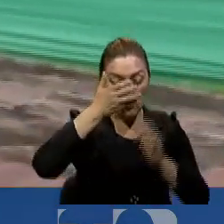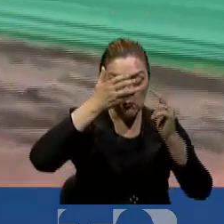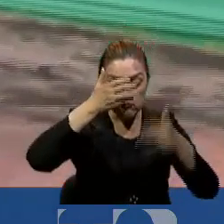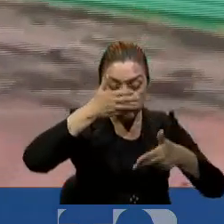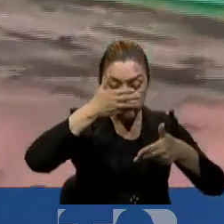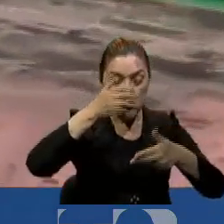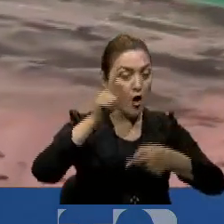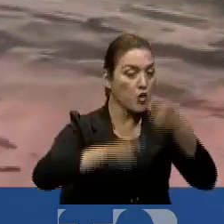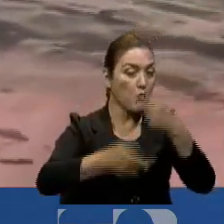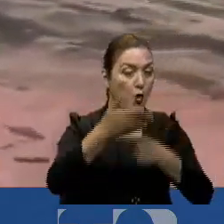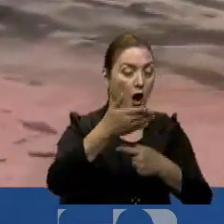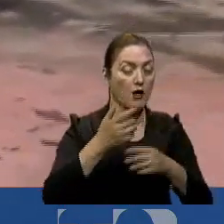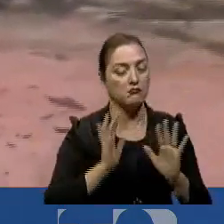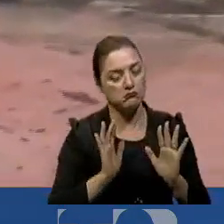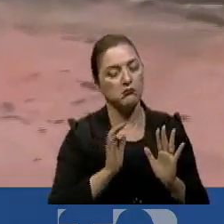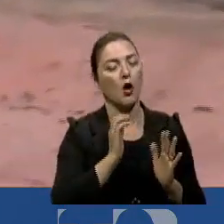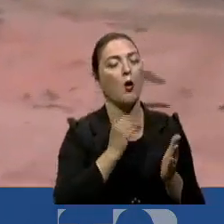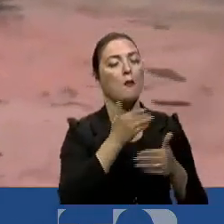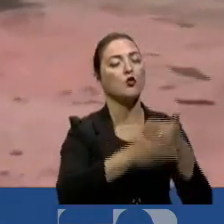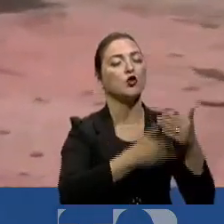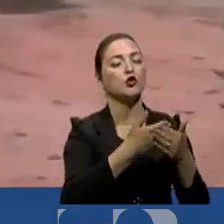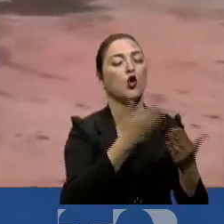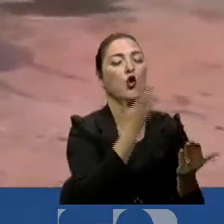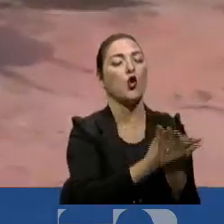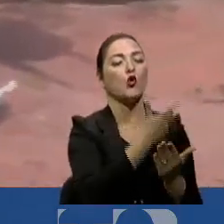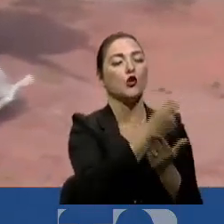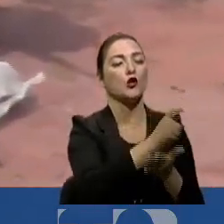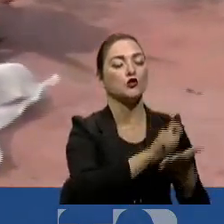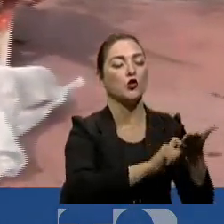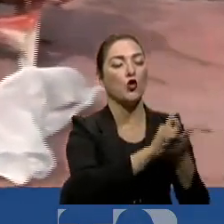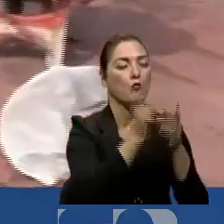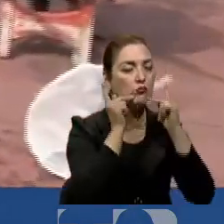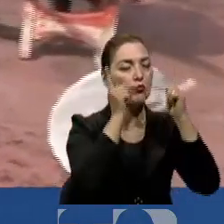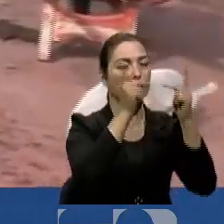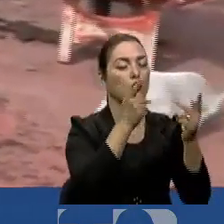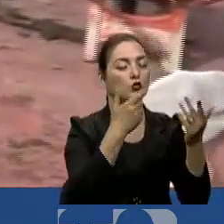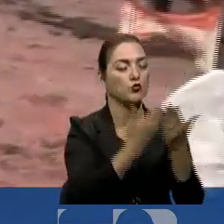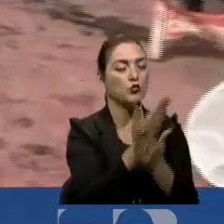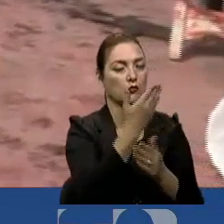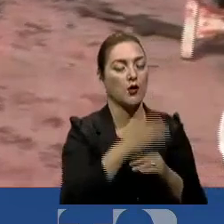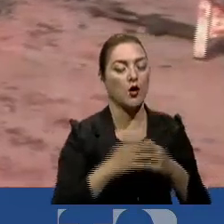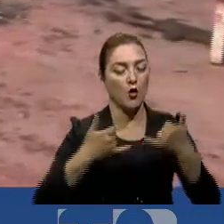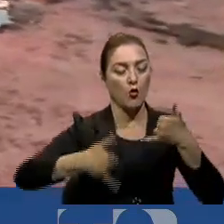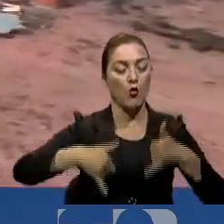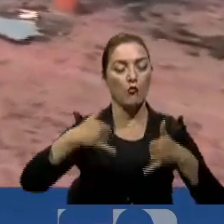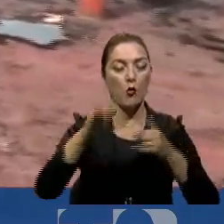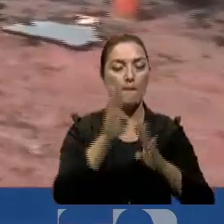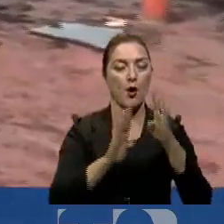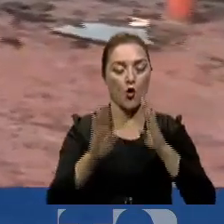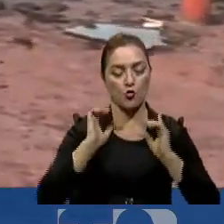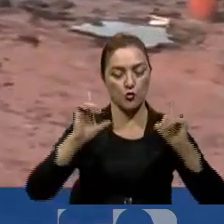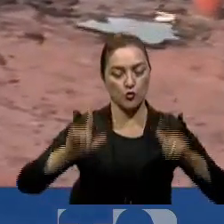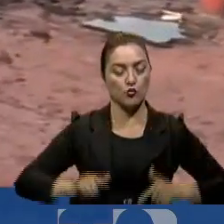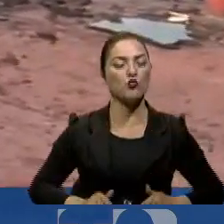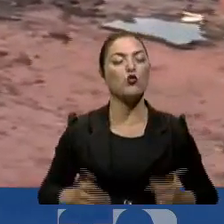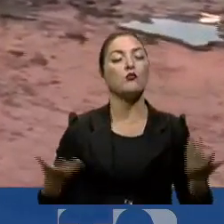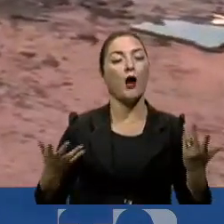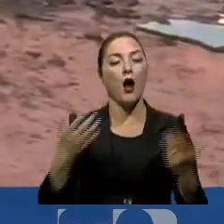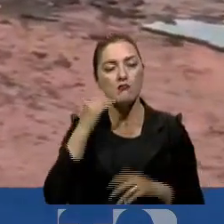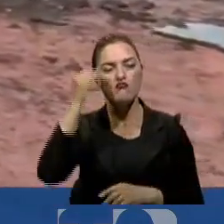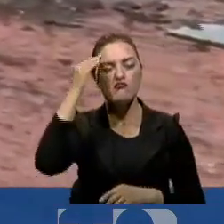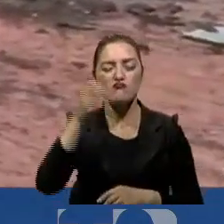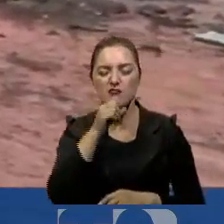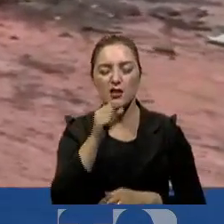Justamente estamos sacando un proceso de contratación de juegos infantiles y también los juegos biosaludables, que son los de ejercicios para adulto